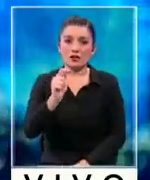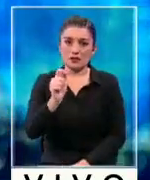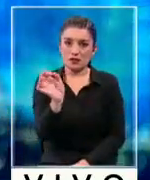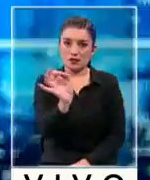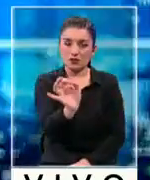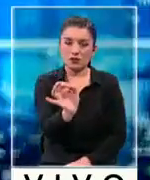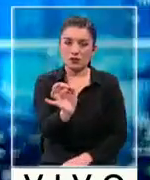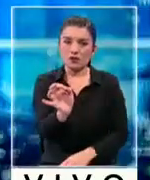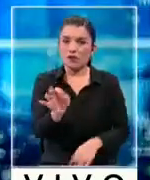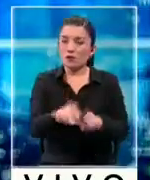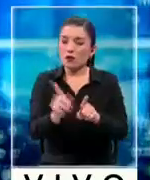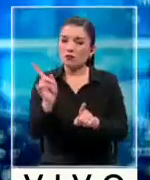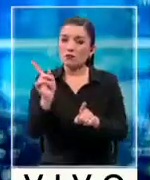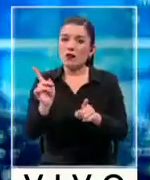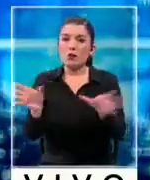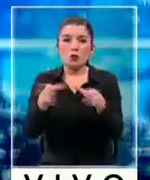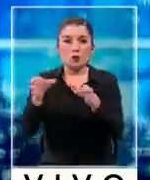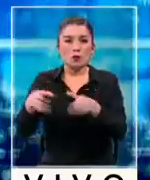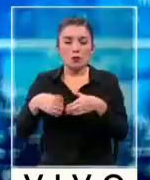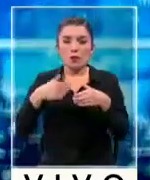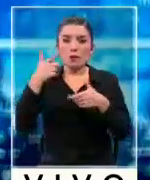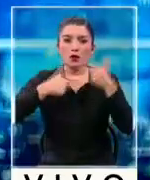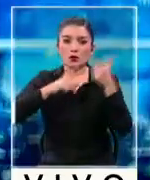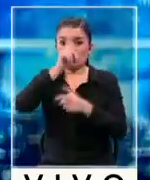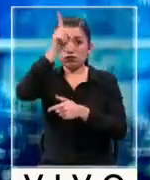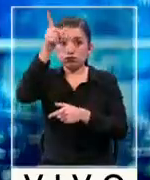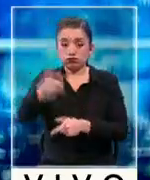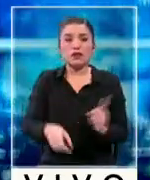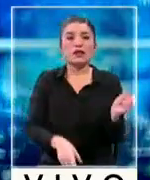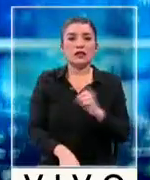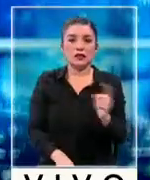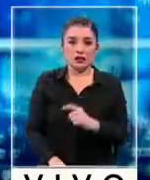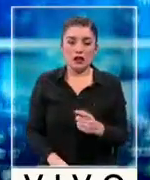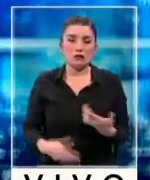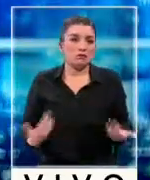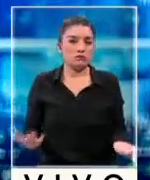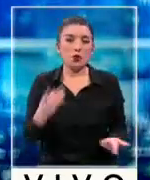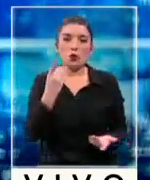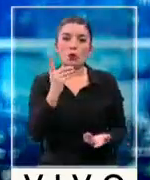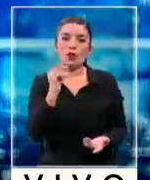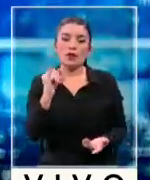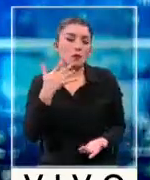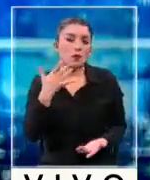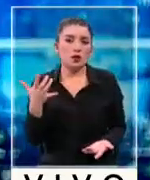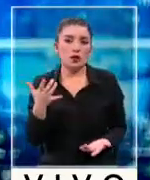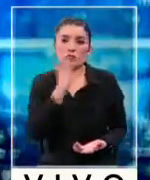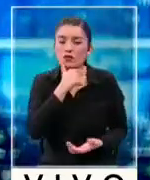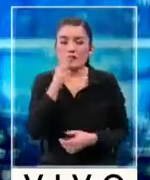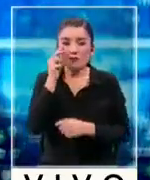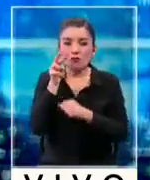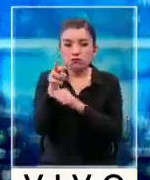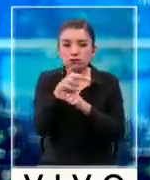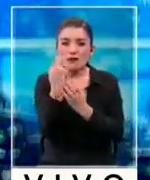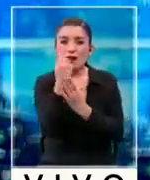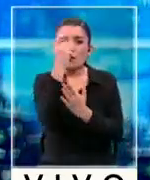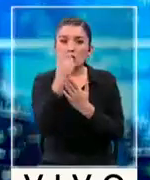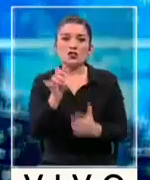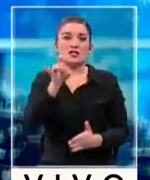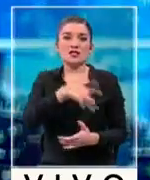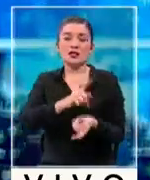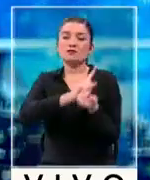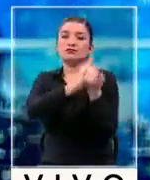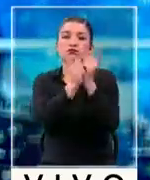critica los partidos tradicionales dentro de los que se inscribe el suyo, la UDI, en cuanto a que no han hecho un diagnóstico de que Chile cambió